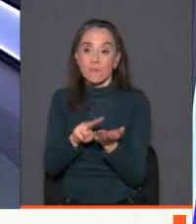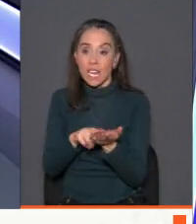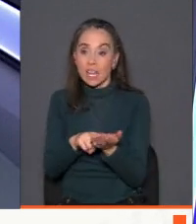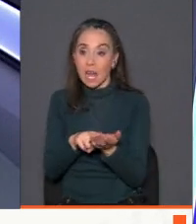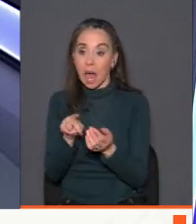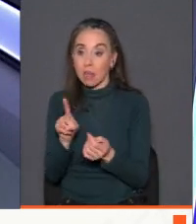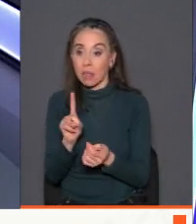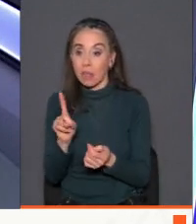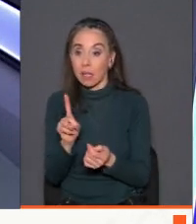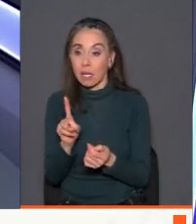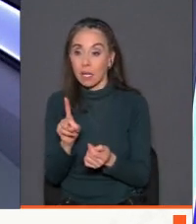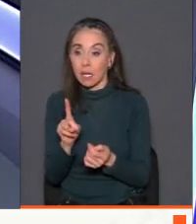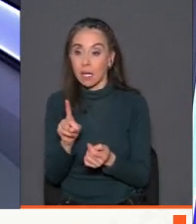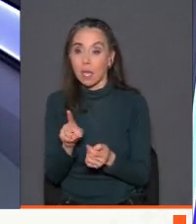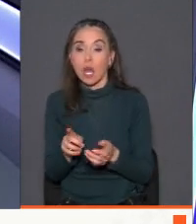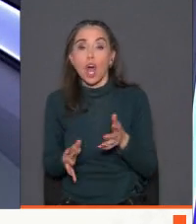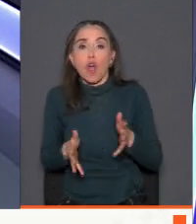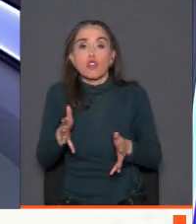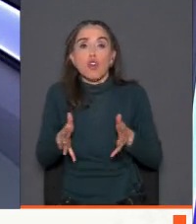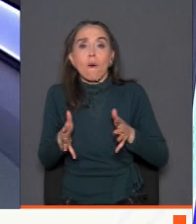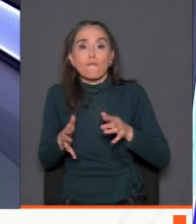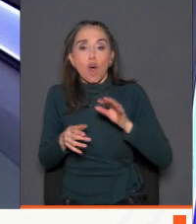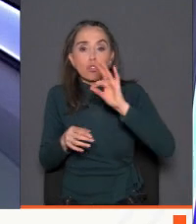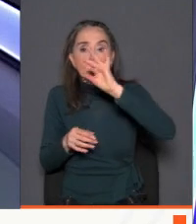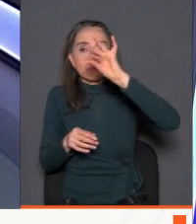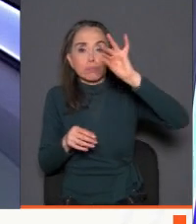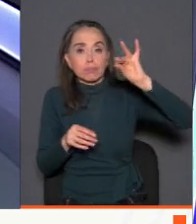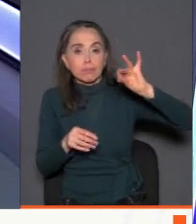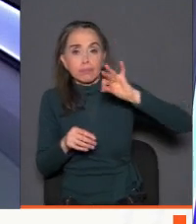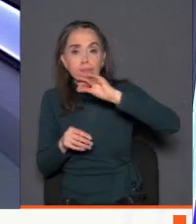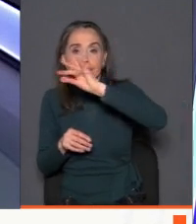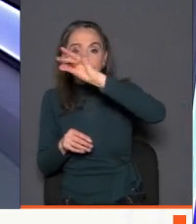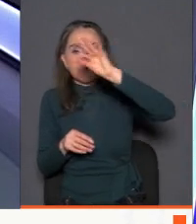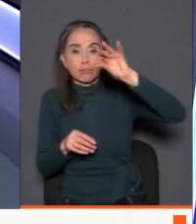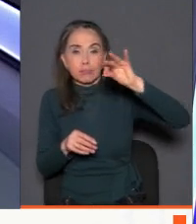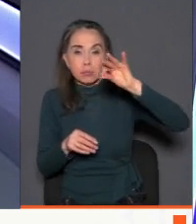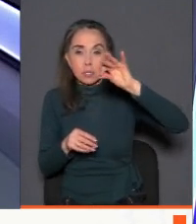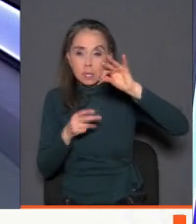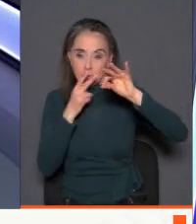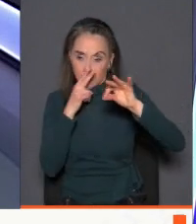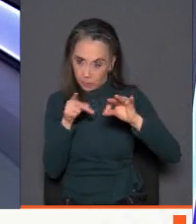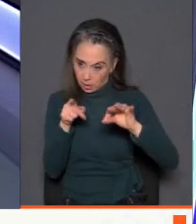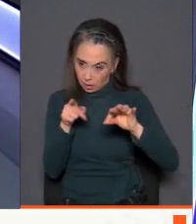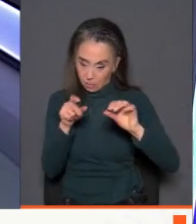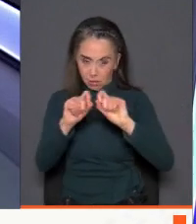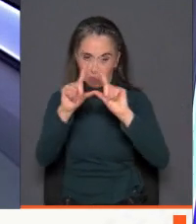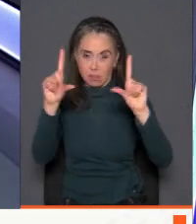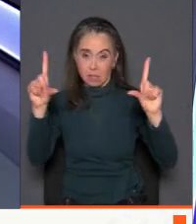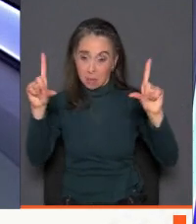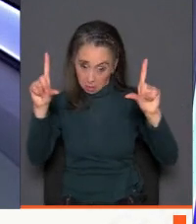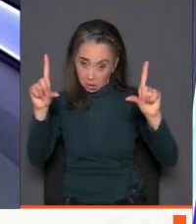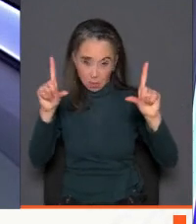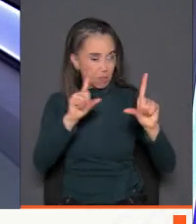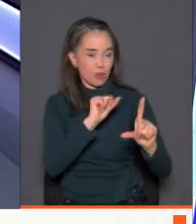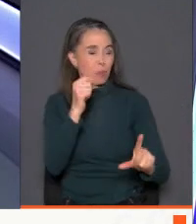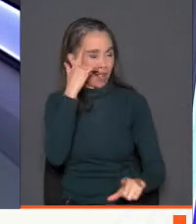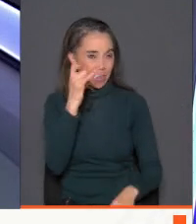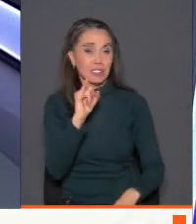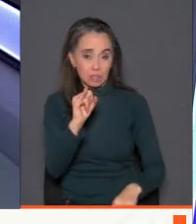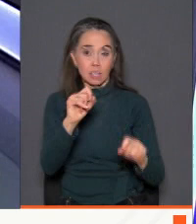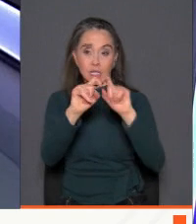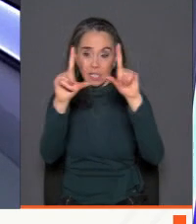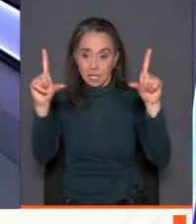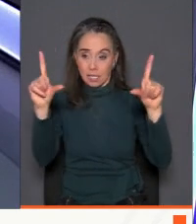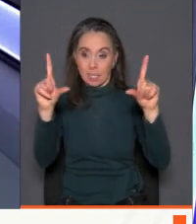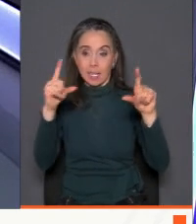son luciérnagas robóticas? ¿Robóticas? Sí. No le puedo creer. ¿Y se ven así tal cual como lo estamos proyectando en nuestro virtual? Exactamente. ¿Pero te parece